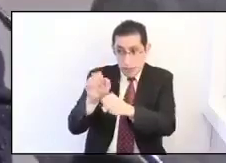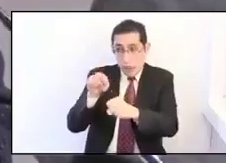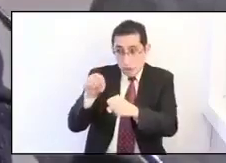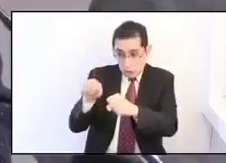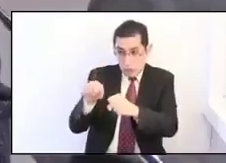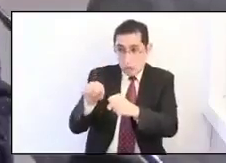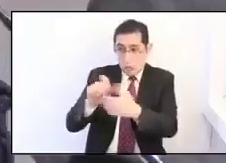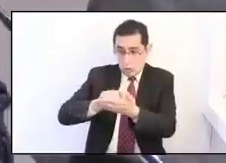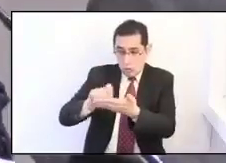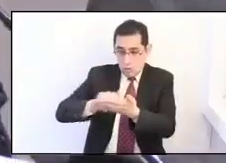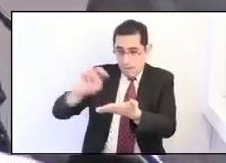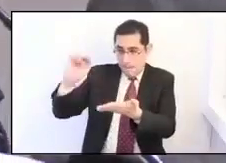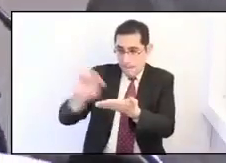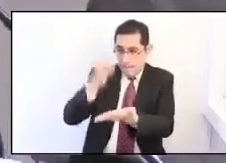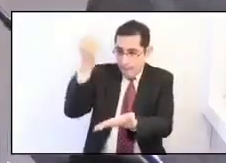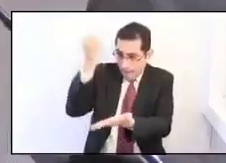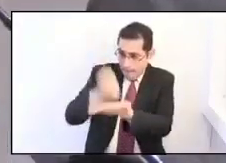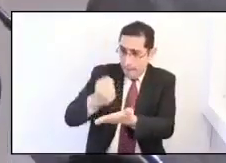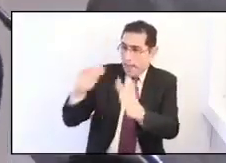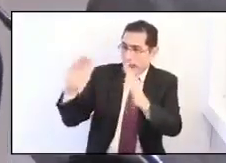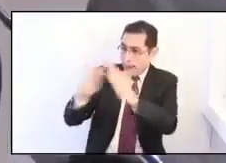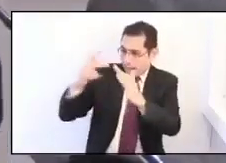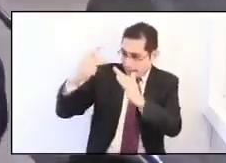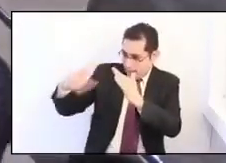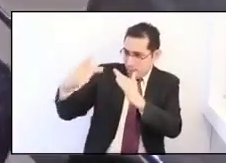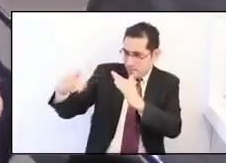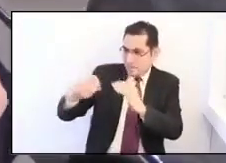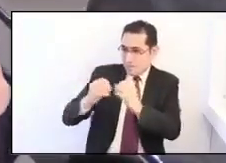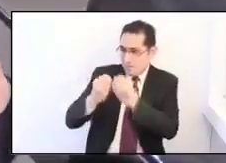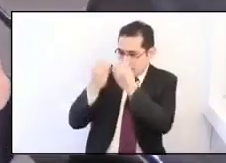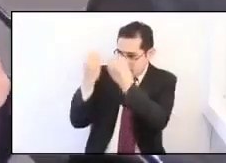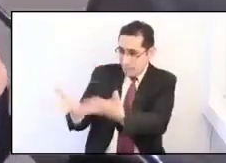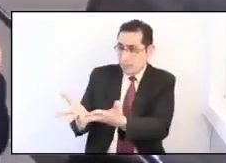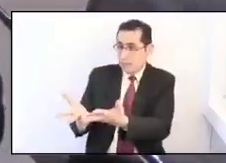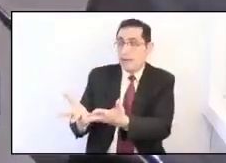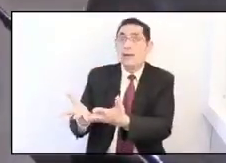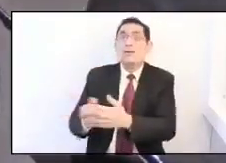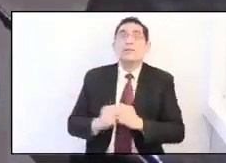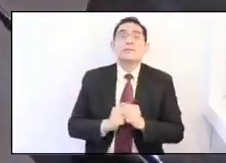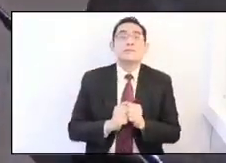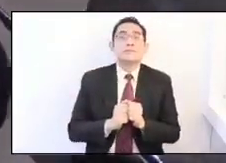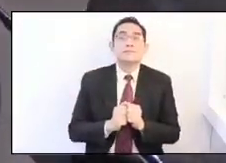escrituras públicas correspondientes a sus inmuebles.